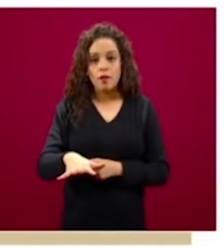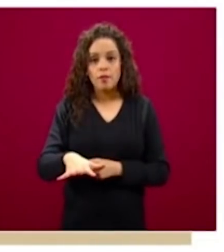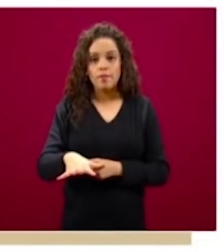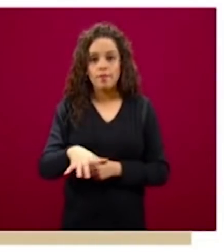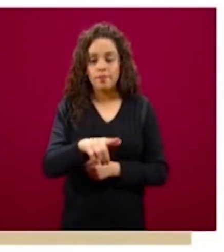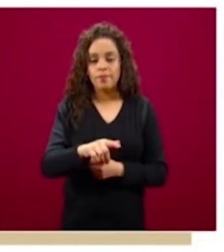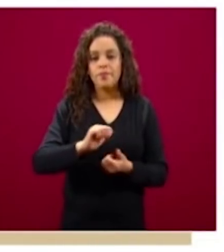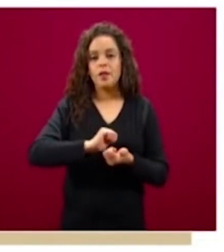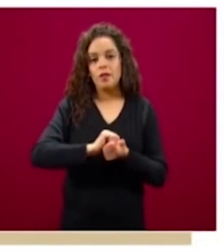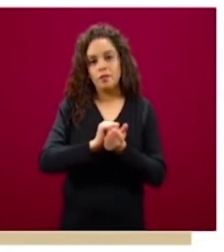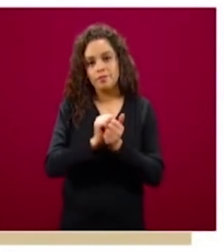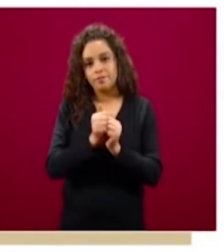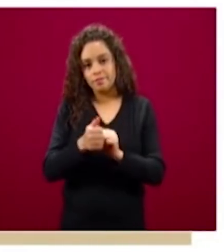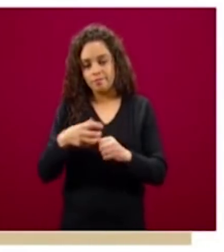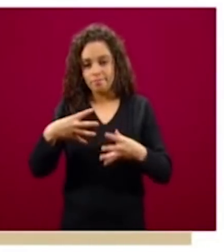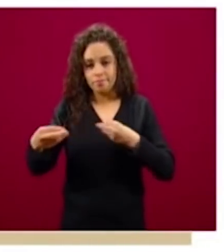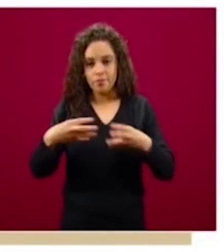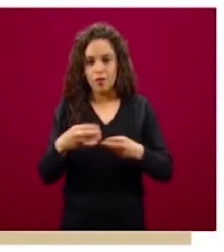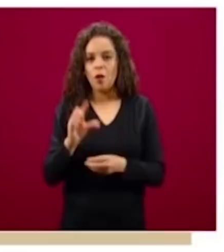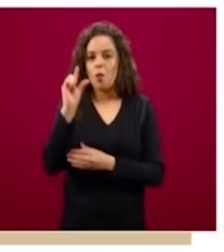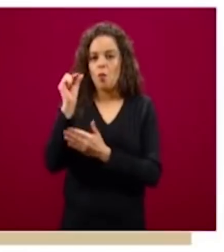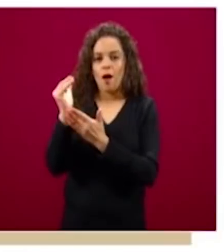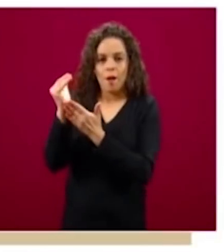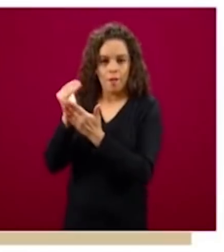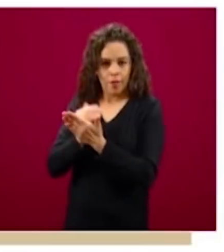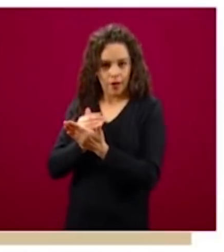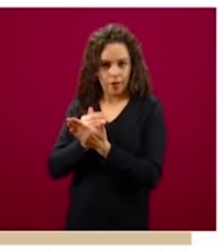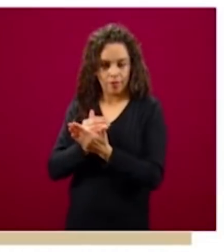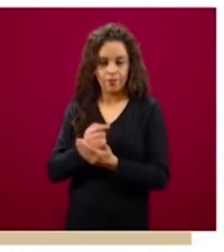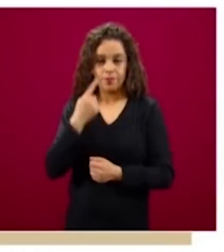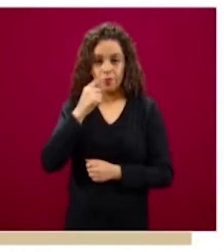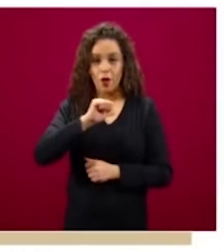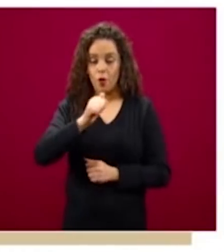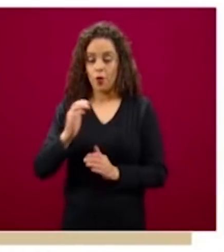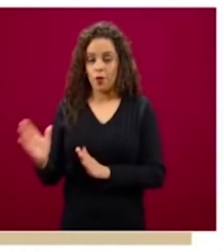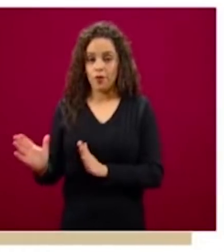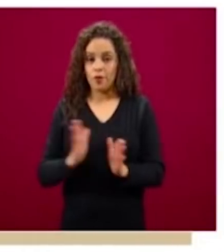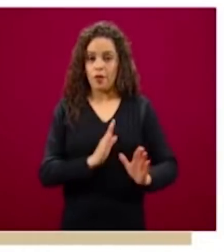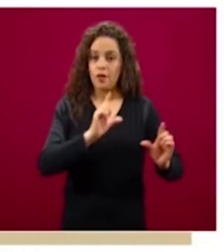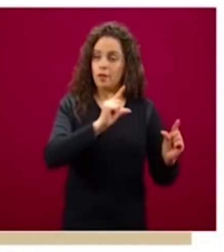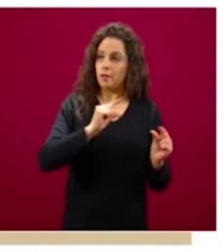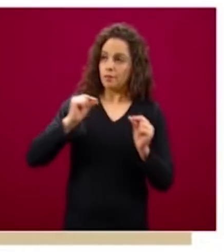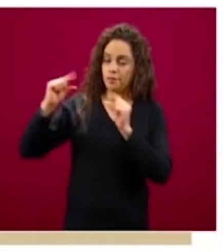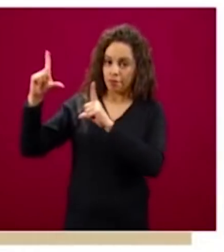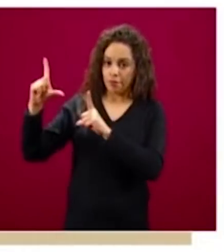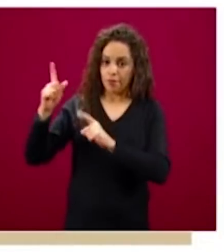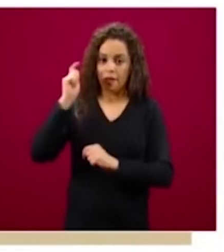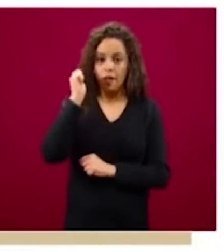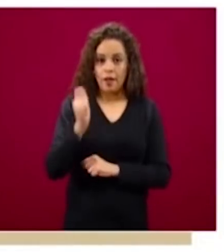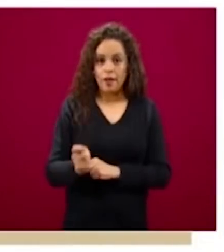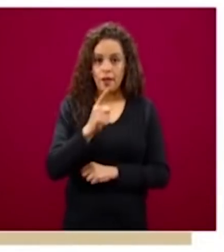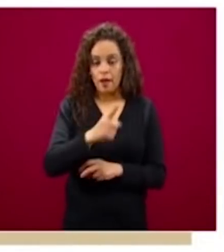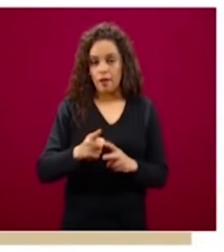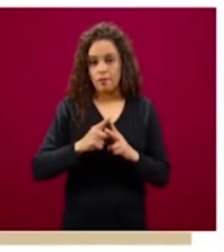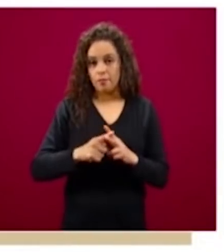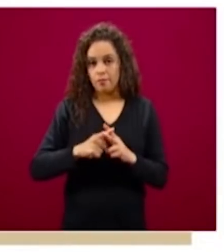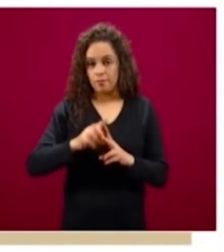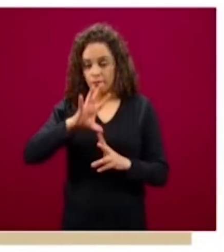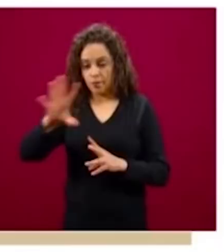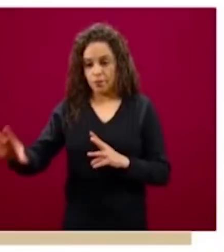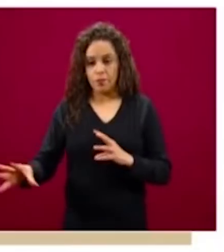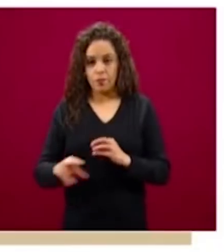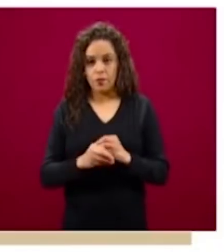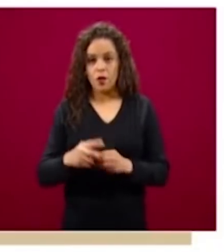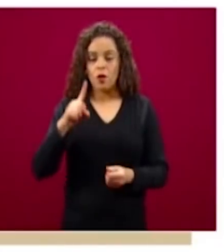transmisión muy bajo. Veamos la siguiente diapositiva, que es la de tasa de incidencia acumulada por 100,000